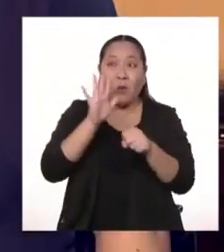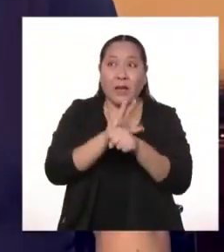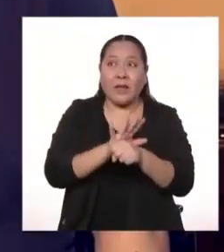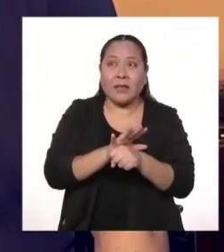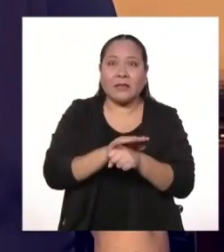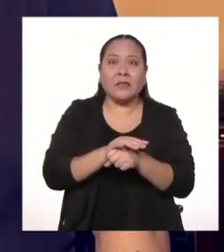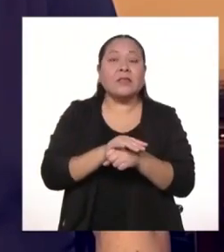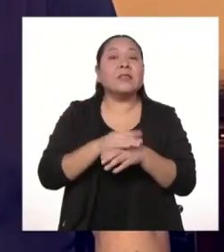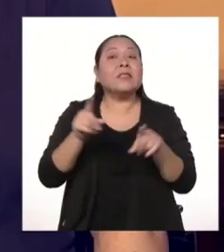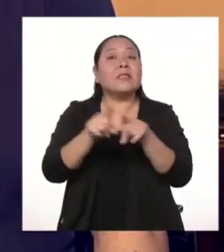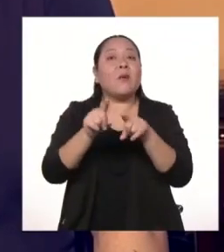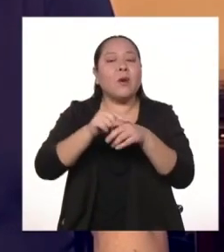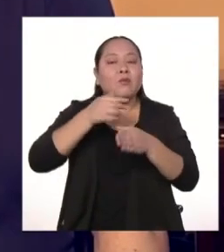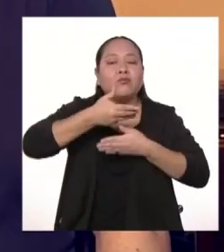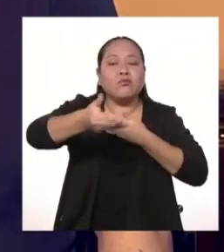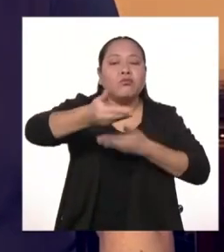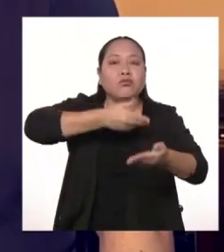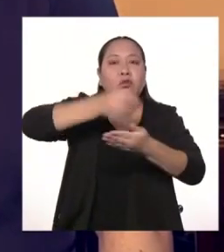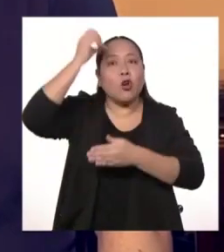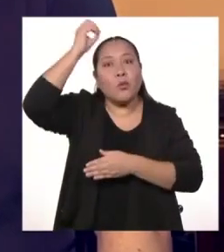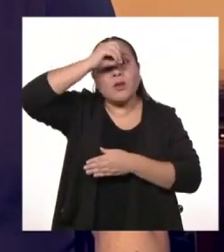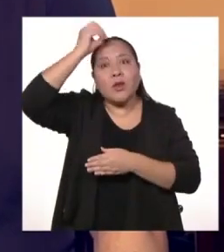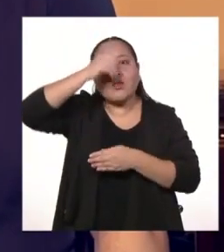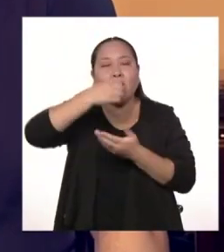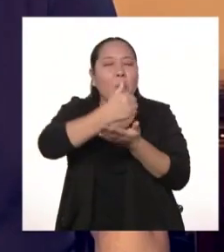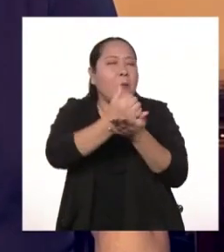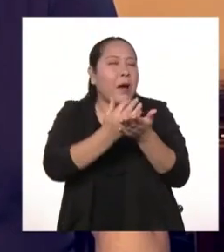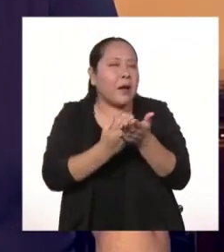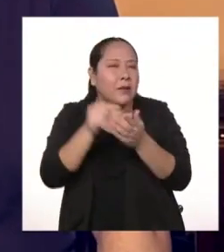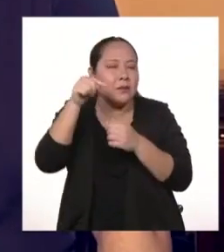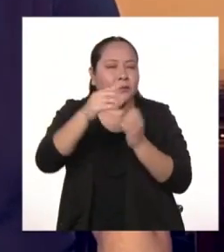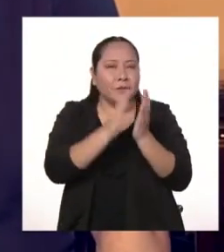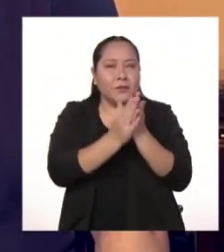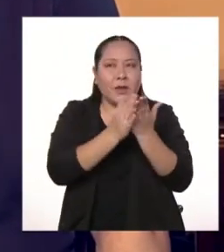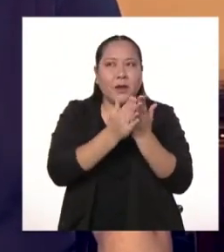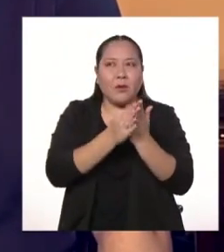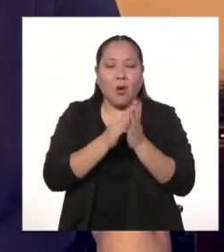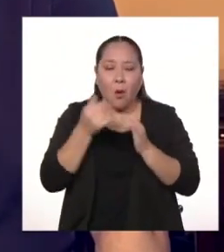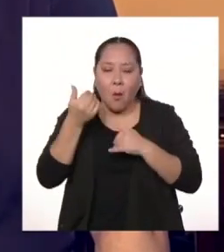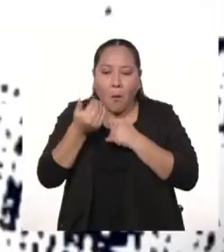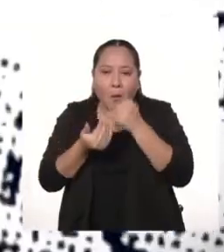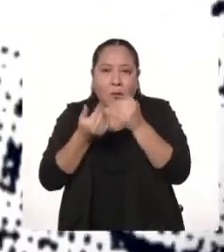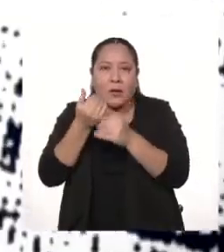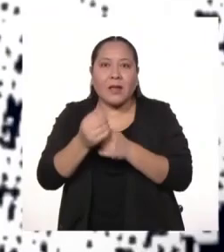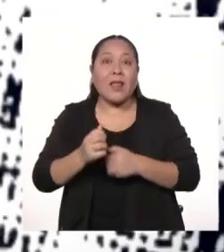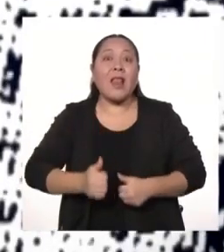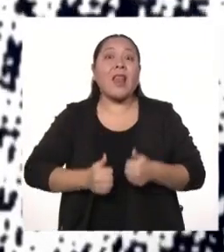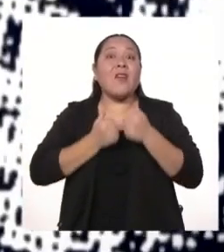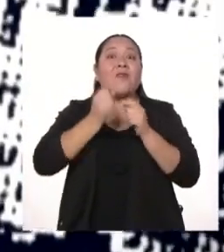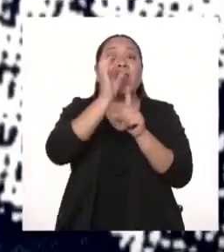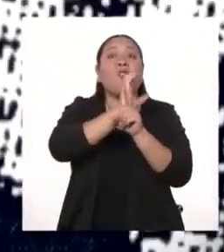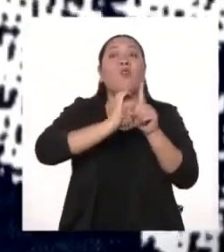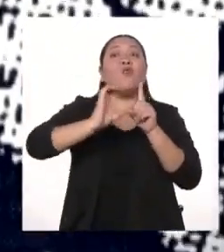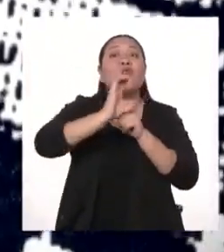intercambio de opiniones sobre creación y fragmentos de libros. Es toda una animación de lo que es la vida cultural.